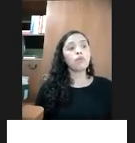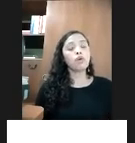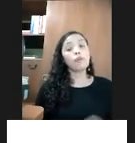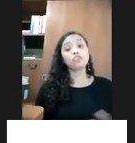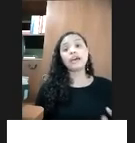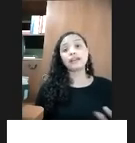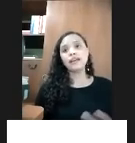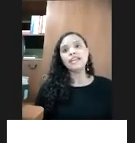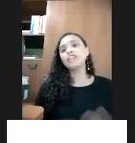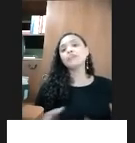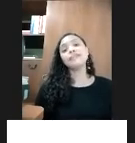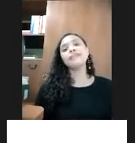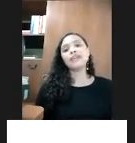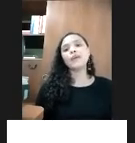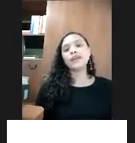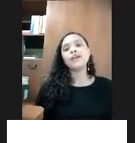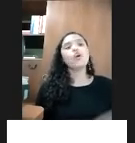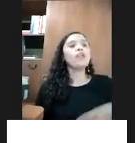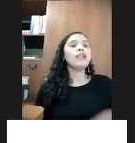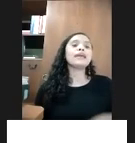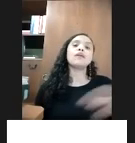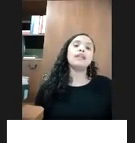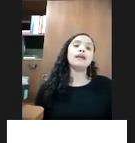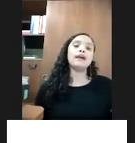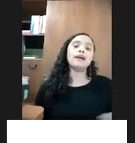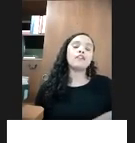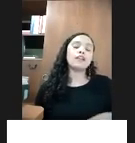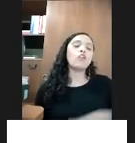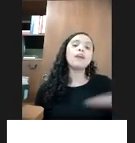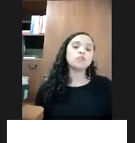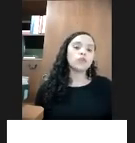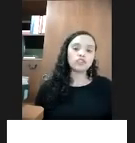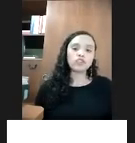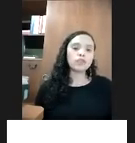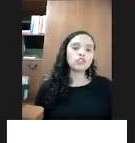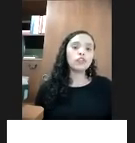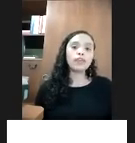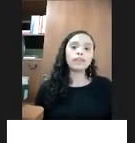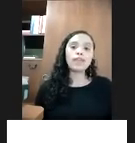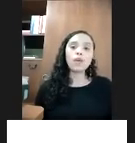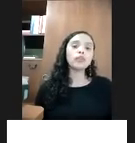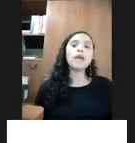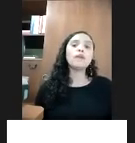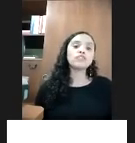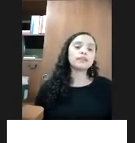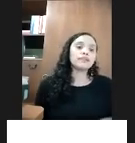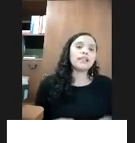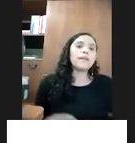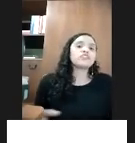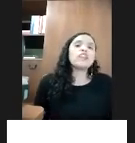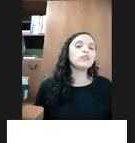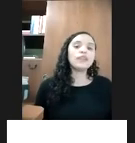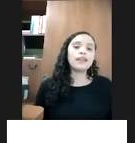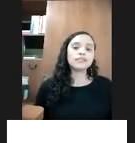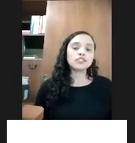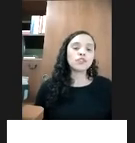como sarna. Y esto también tiene que ver con el colapso de los servicios de agua potable. O sea, si las personas